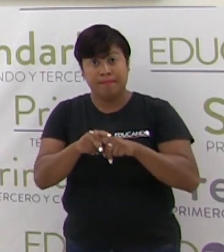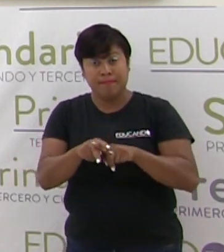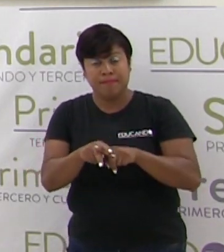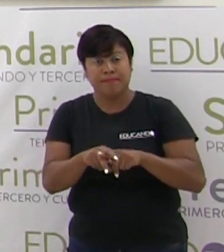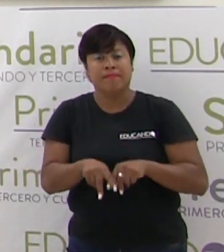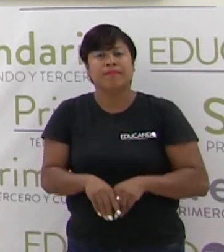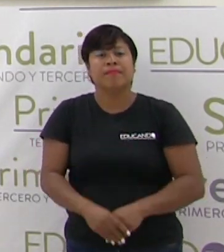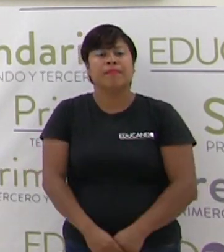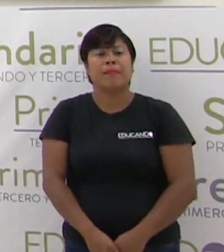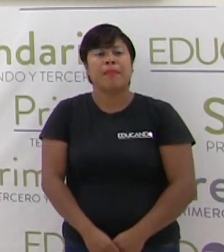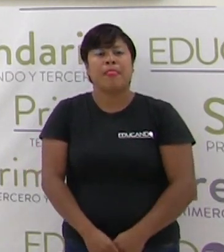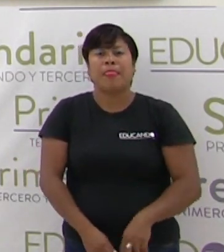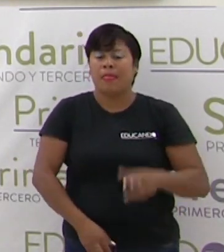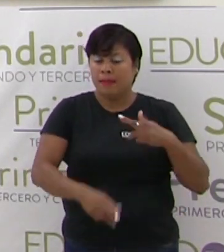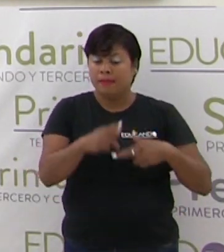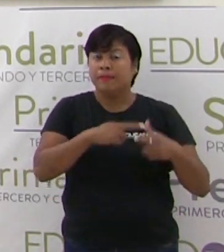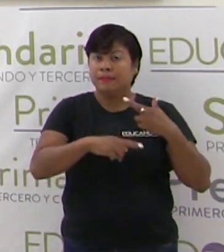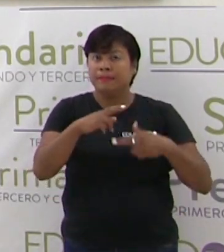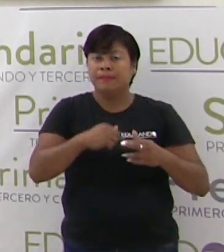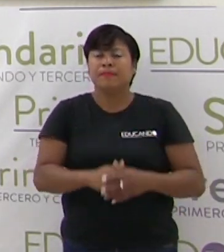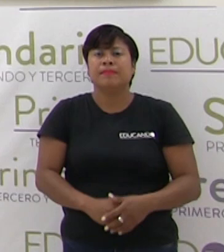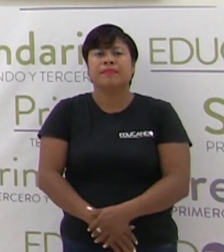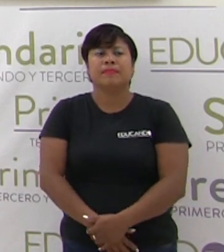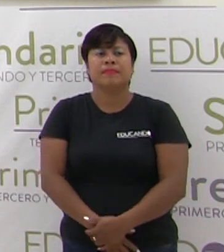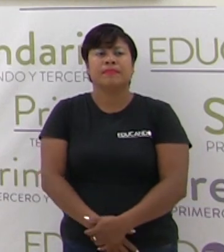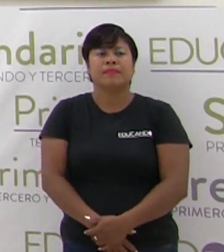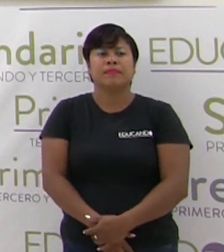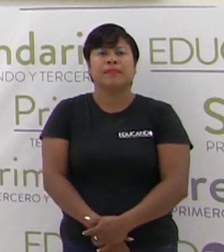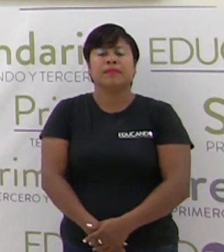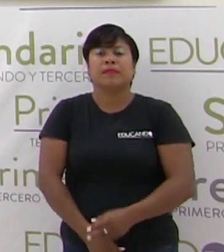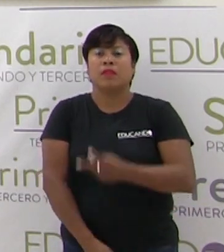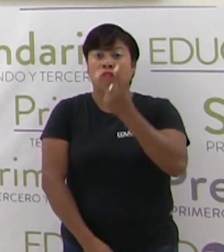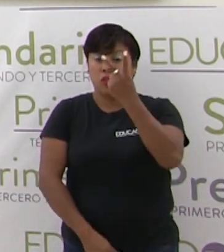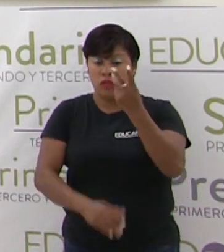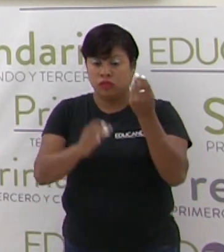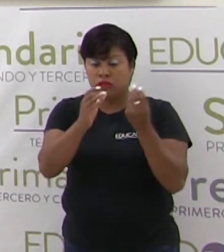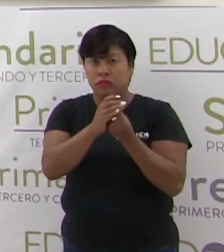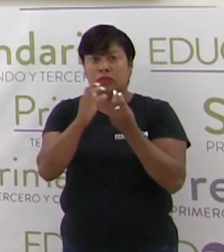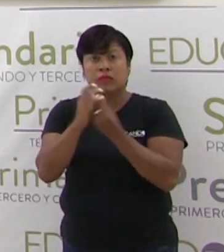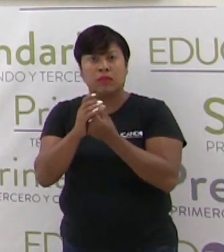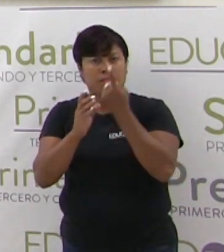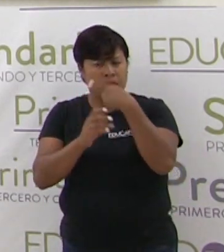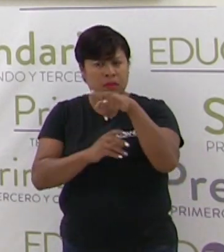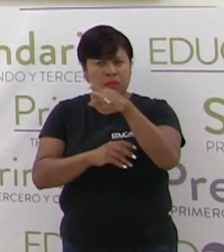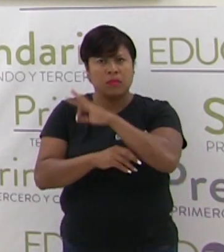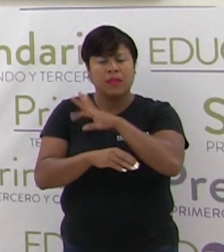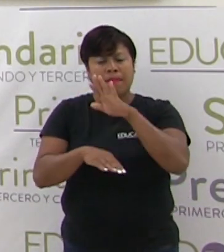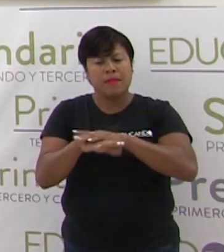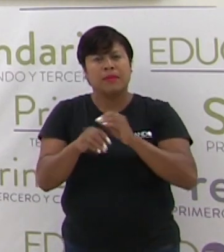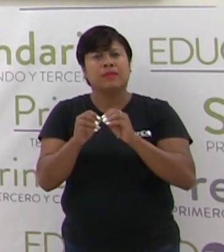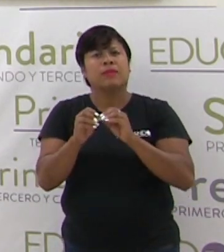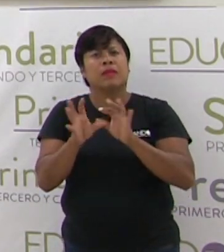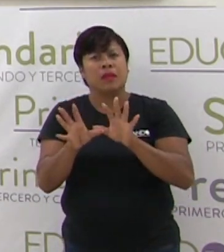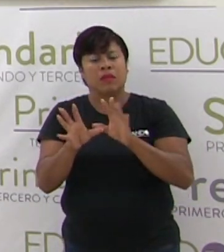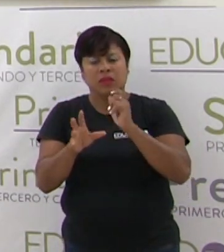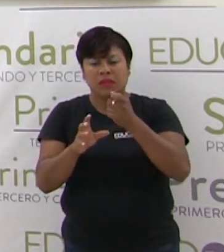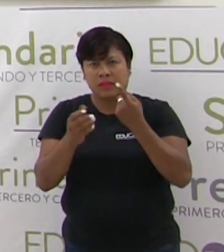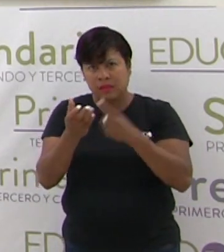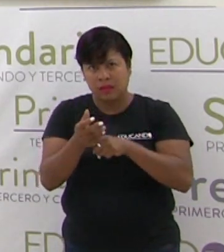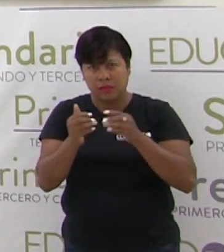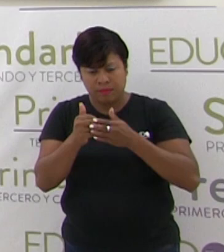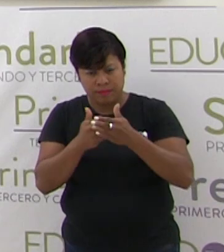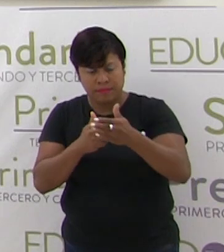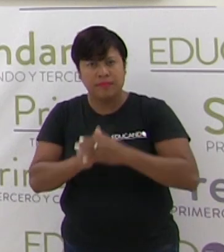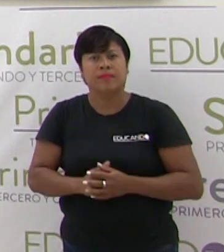empezar entonces recapitulando las dos sesiones para que ya les quede bien claro todo el